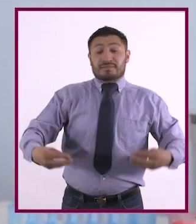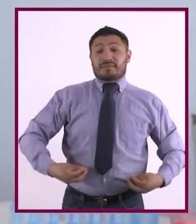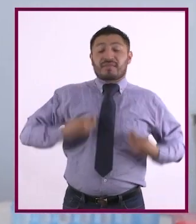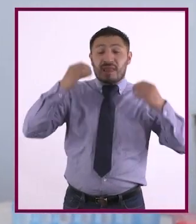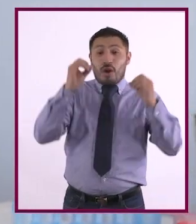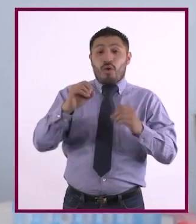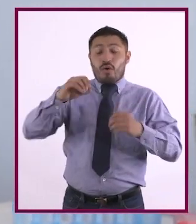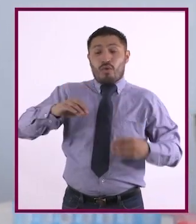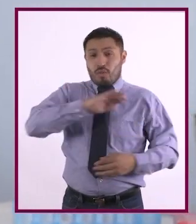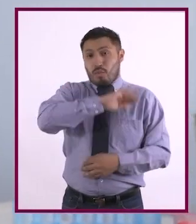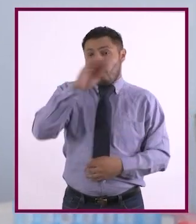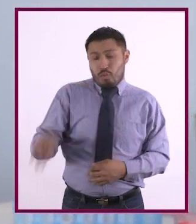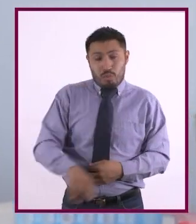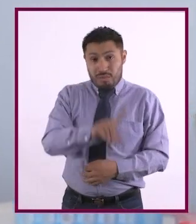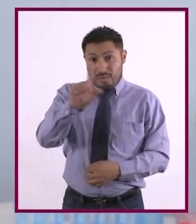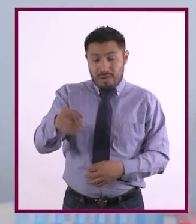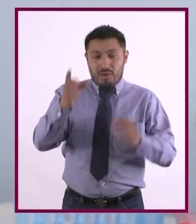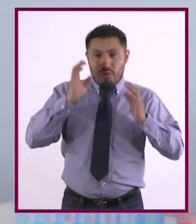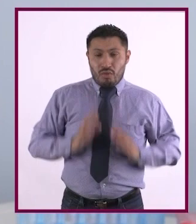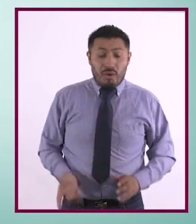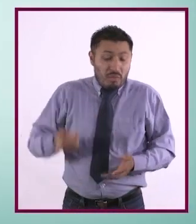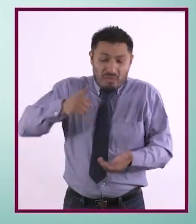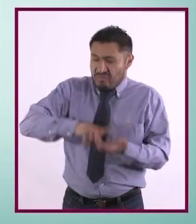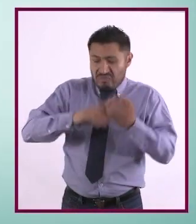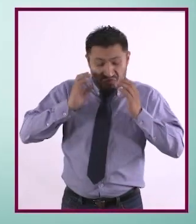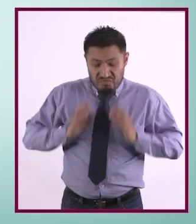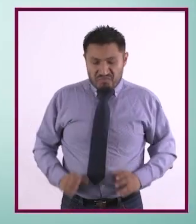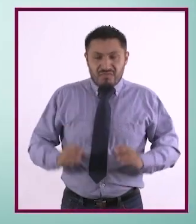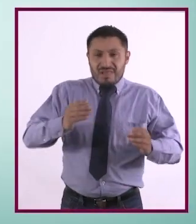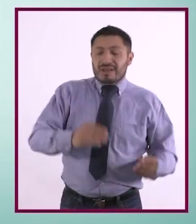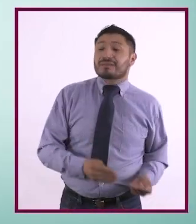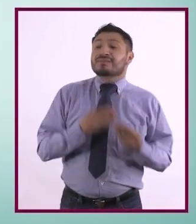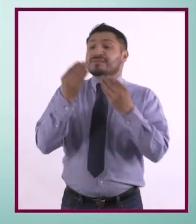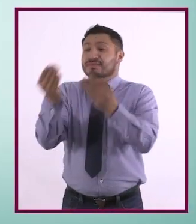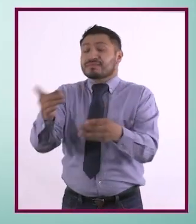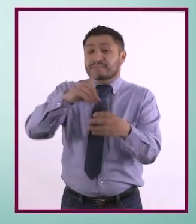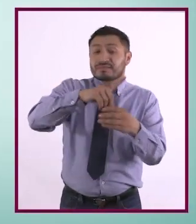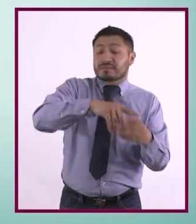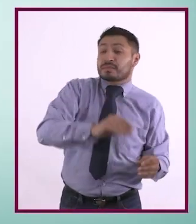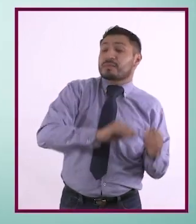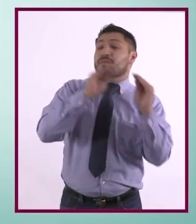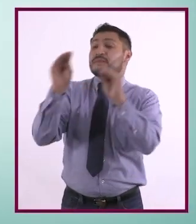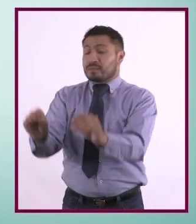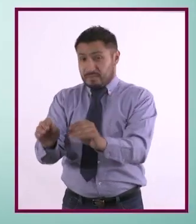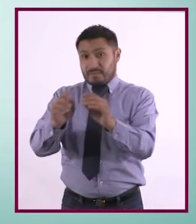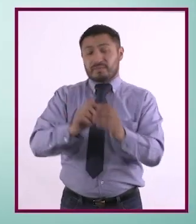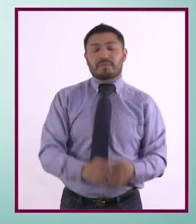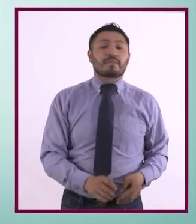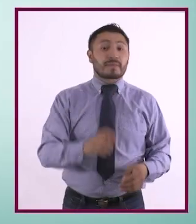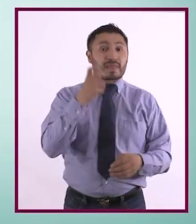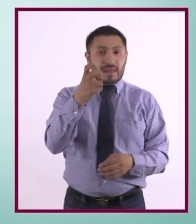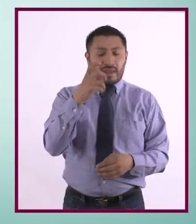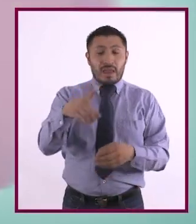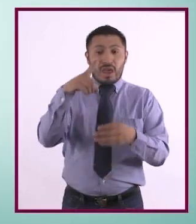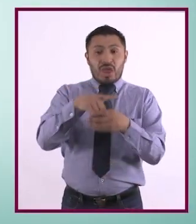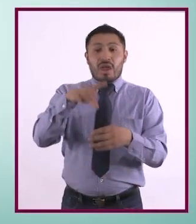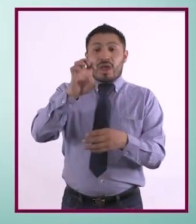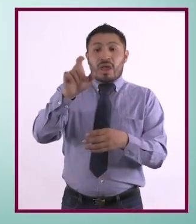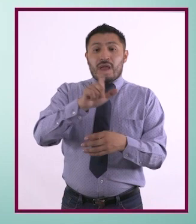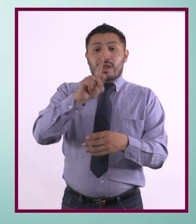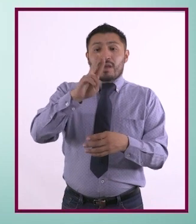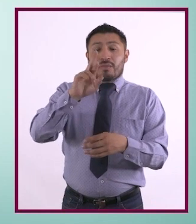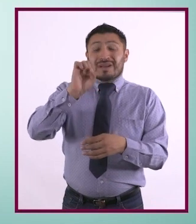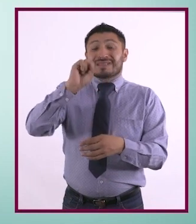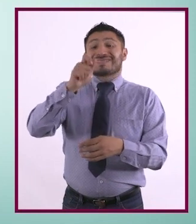de su muerte, su cuerpo o cualquiera de sus componentes se utilicen para trasplantes. La donación expresa es un consentimiento